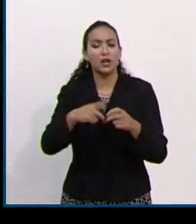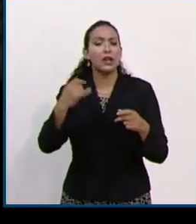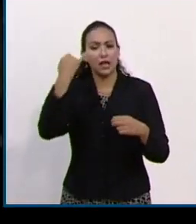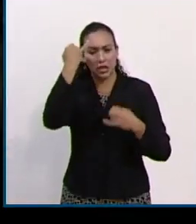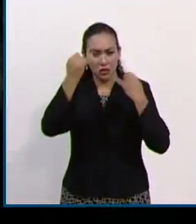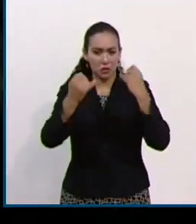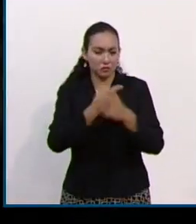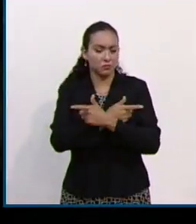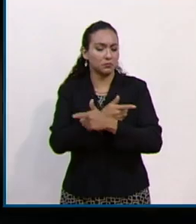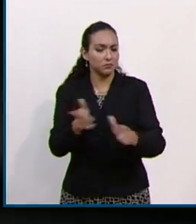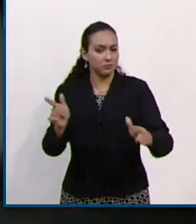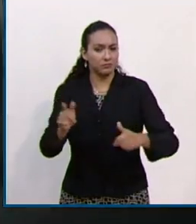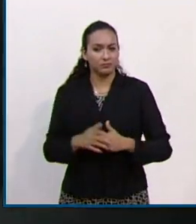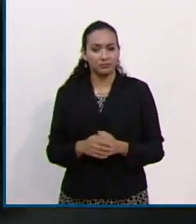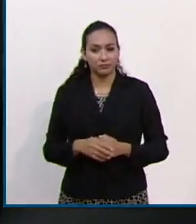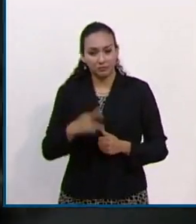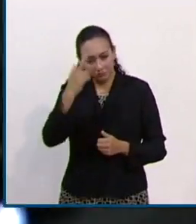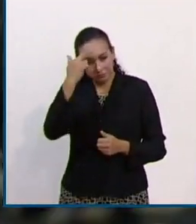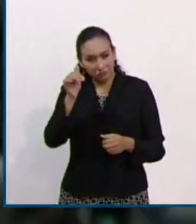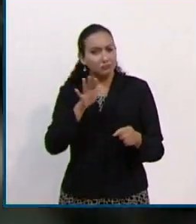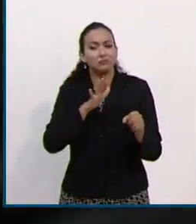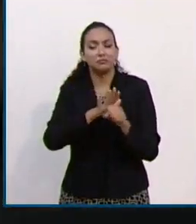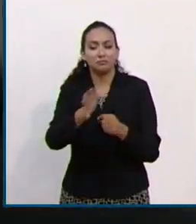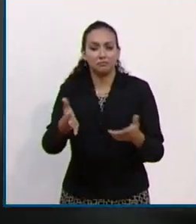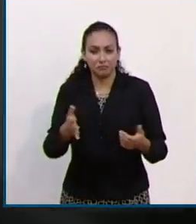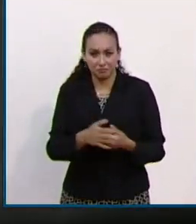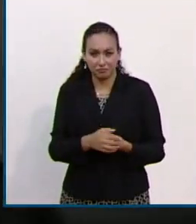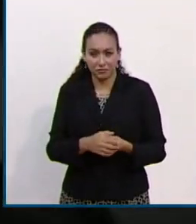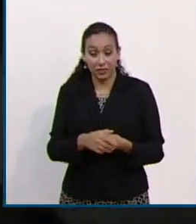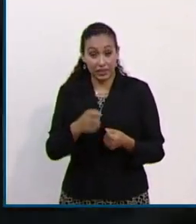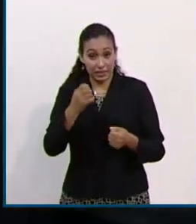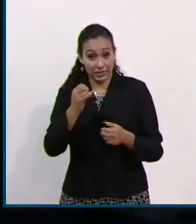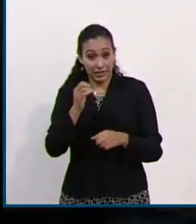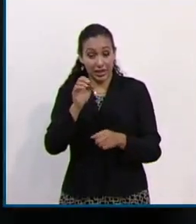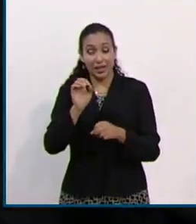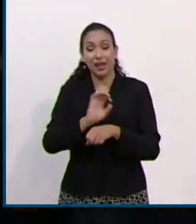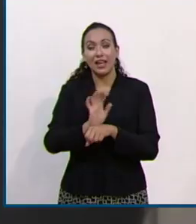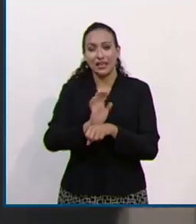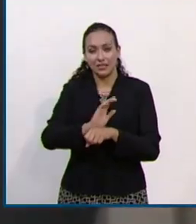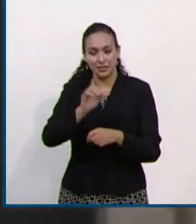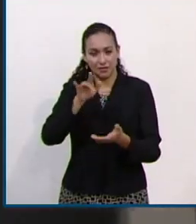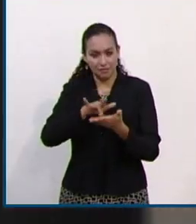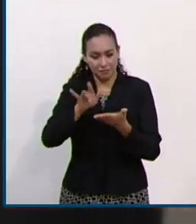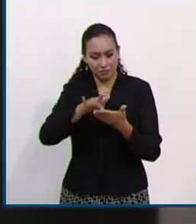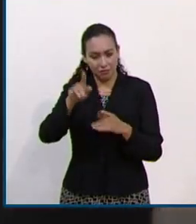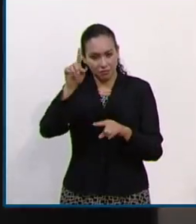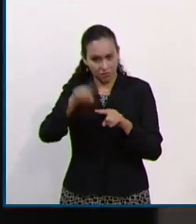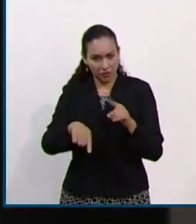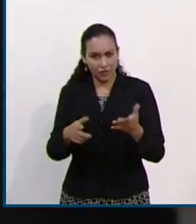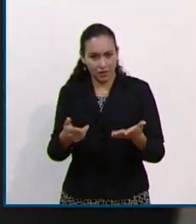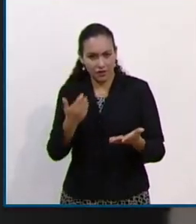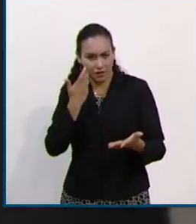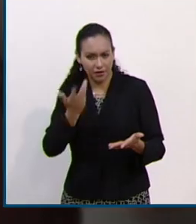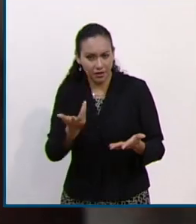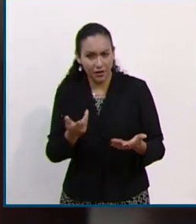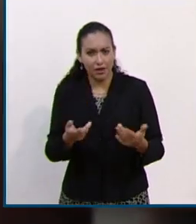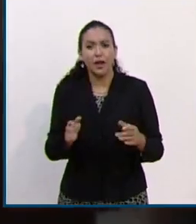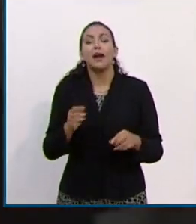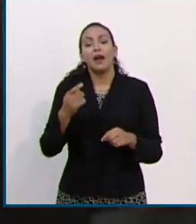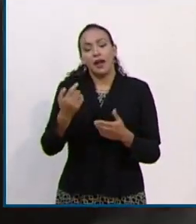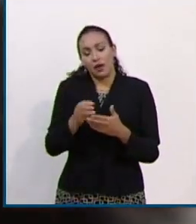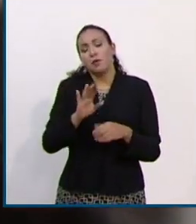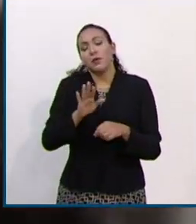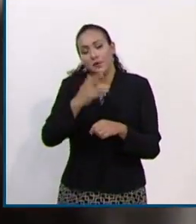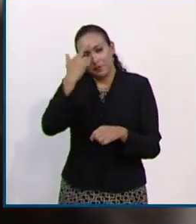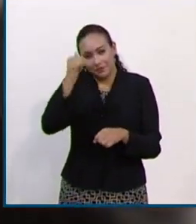ideas. Determinó que las razones del Poder Legislativo para eliminar el Fidecine, como el utilizar esos recursos para afrontar la crisis sanitaria derivada